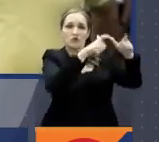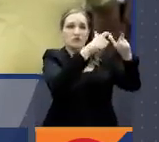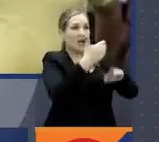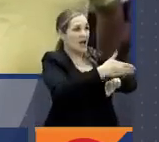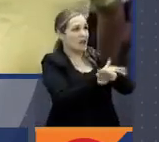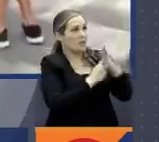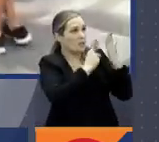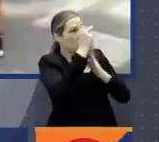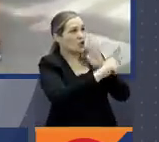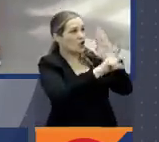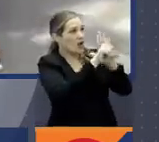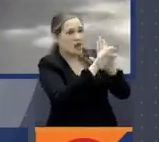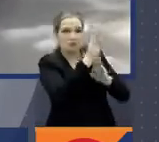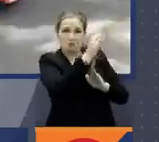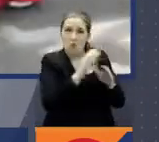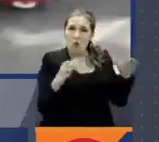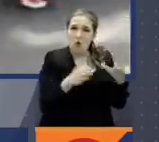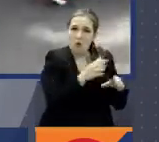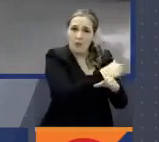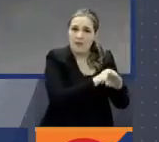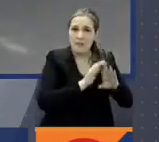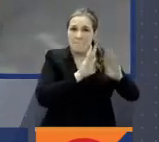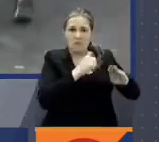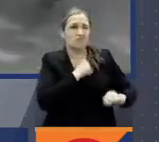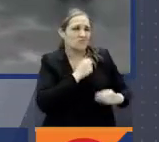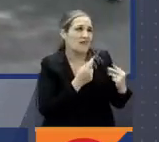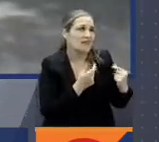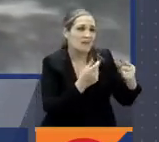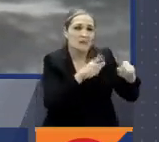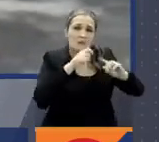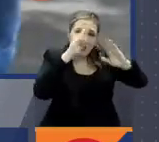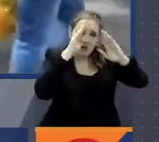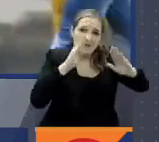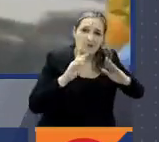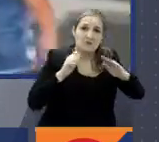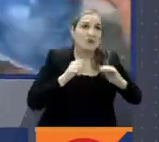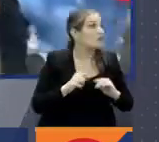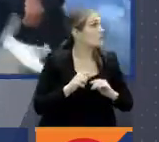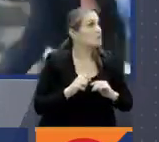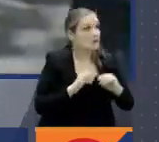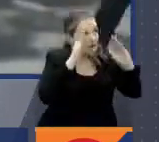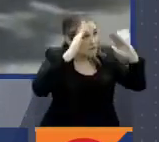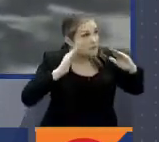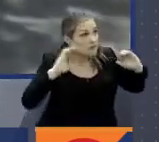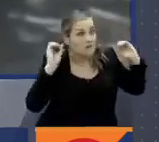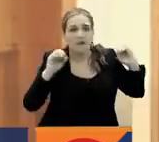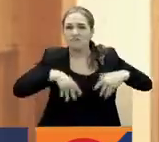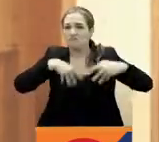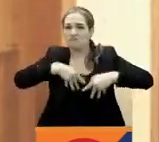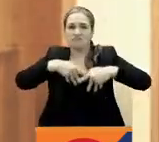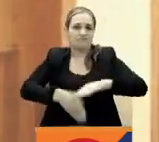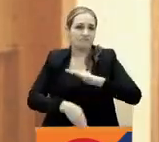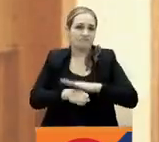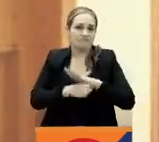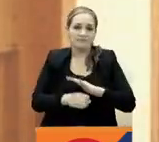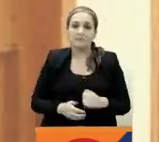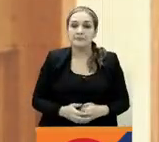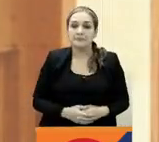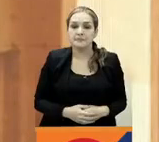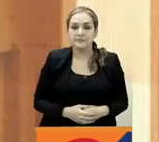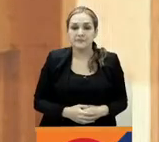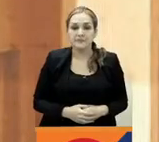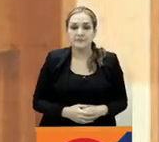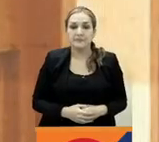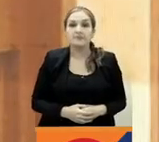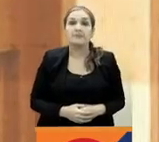el Comité de Paro. Solicitan ser escuchados y aseguran que de lo contrario continuarán en las calles marchando. Para acompañar